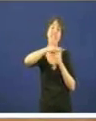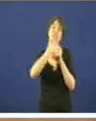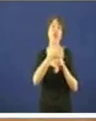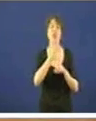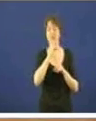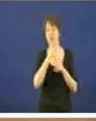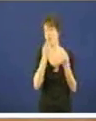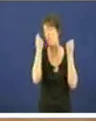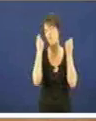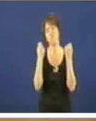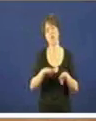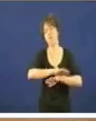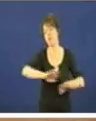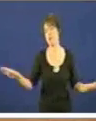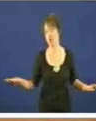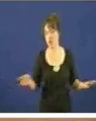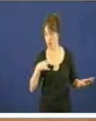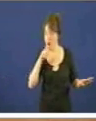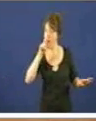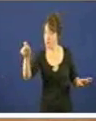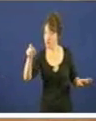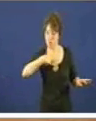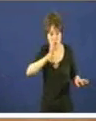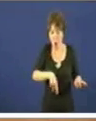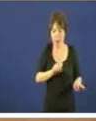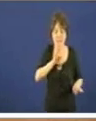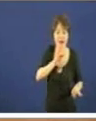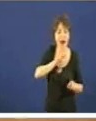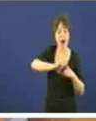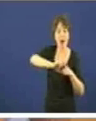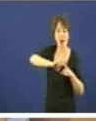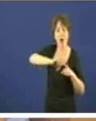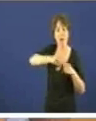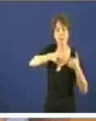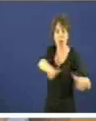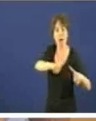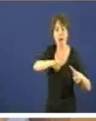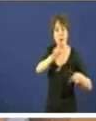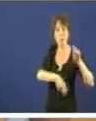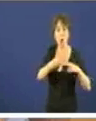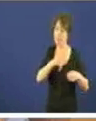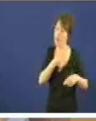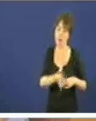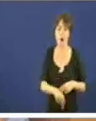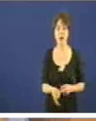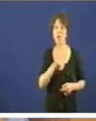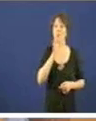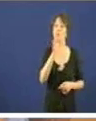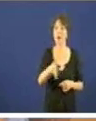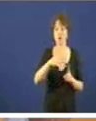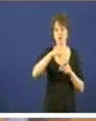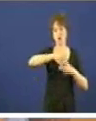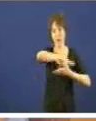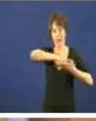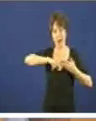eu, dende logo, se hai advirto, non son dese tipo de políticos. E por eso a Xunta de Galicia actuou cando se